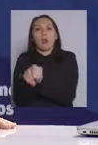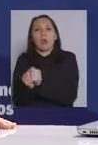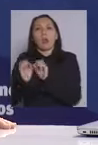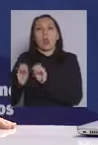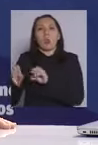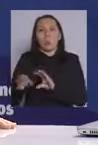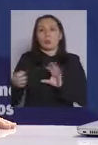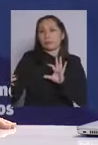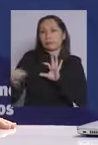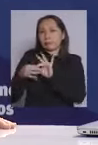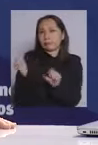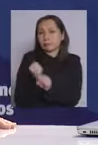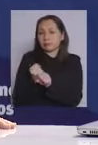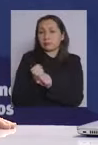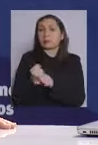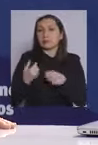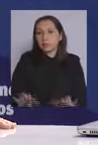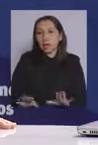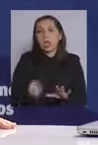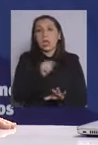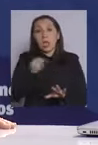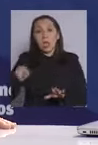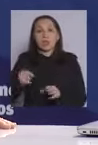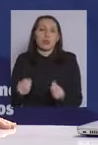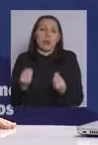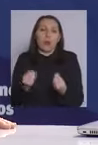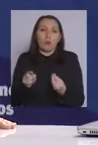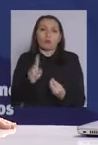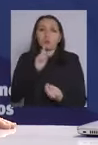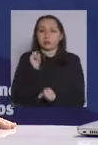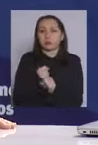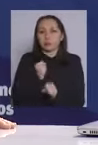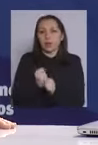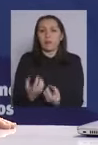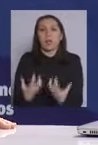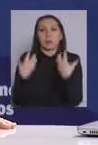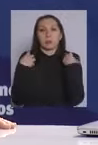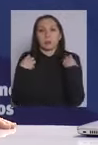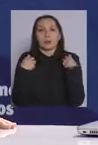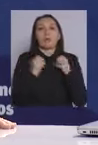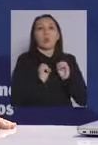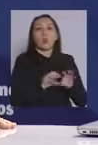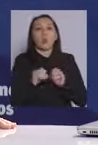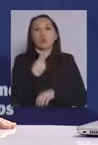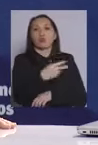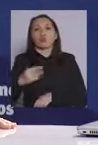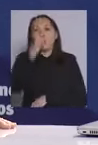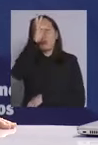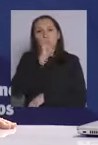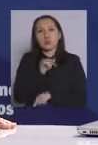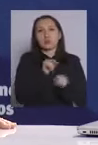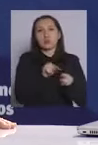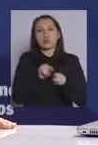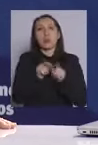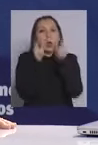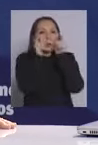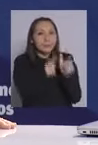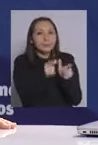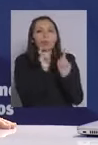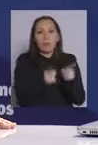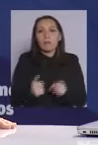trabajado arduamente y obviamente ellos tienen esa labor de educar a sus fiscalizadores para que